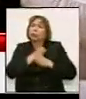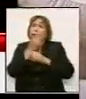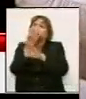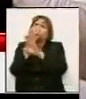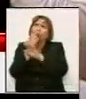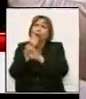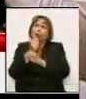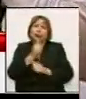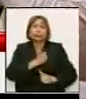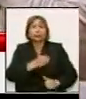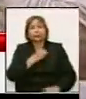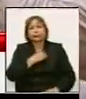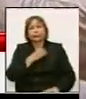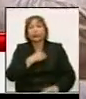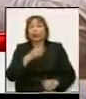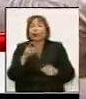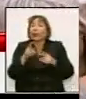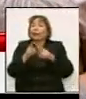misericordioso.